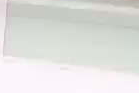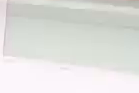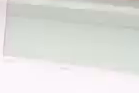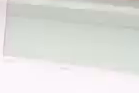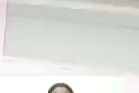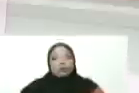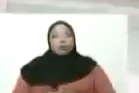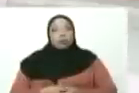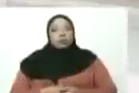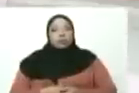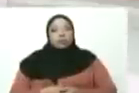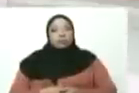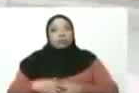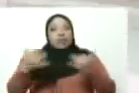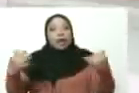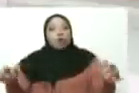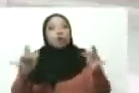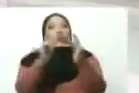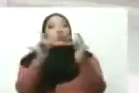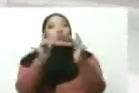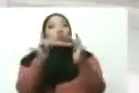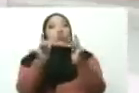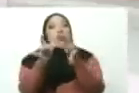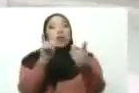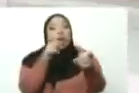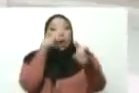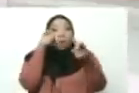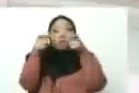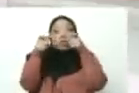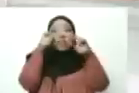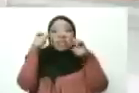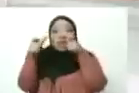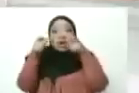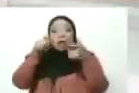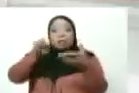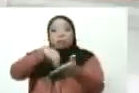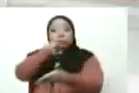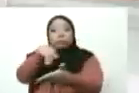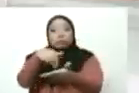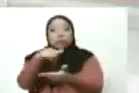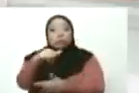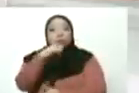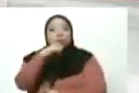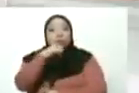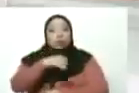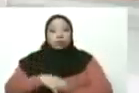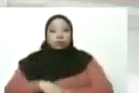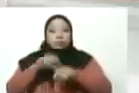no es otra sino un contacto rueda de prensa de la fiscalía general de la república vamos a verla